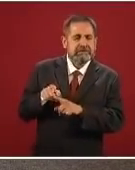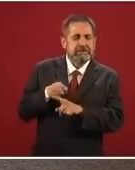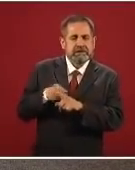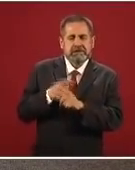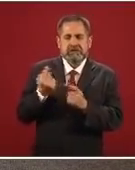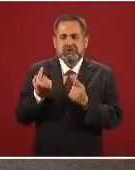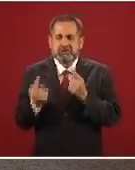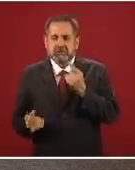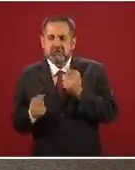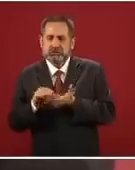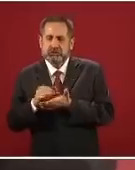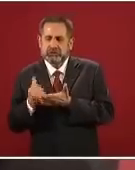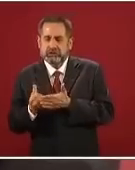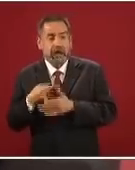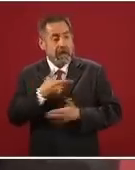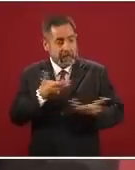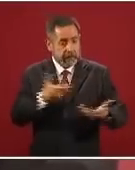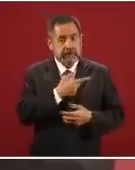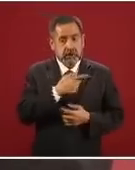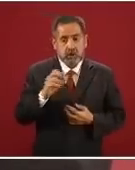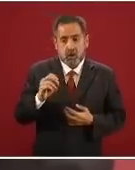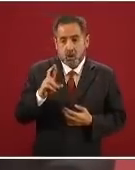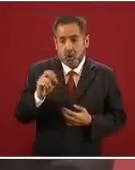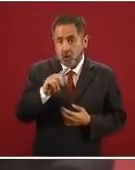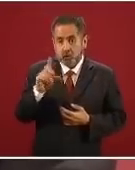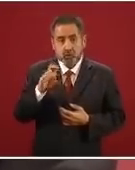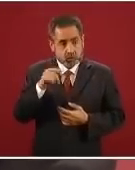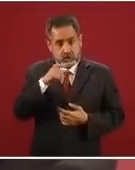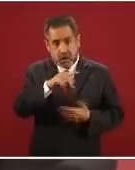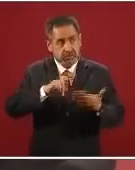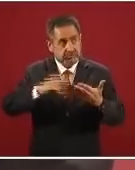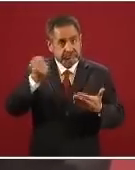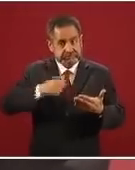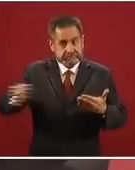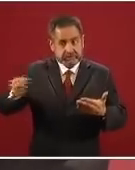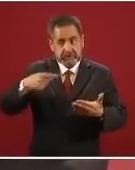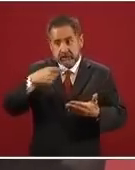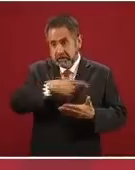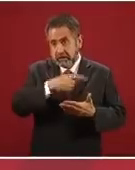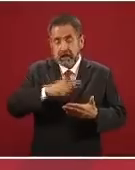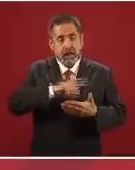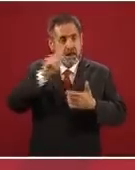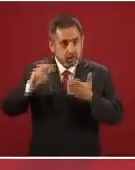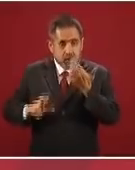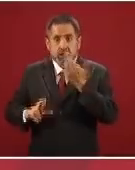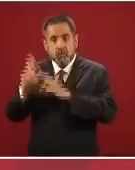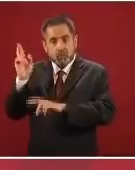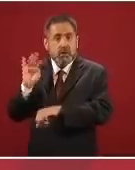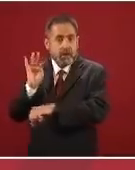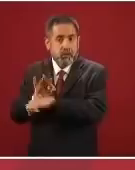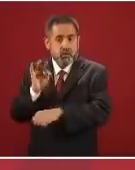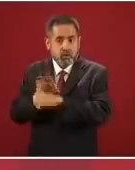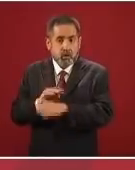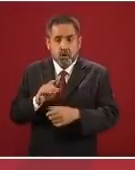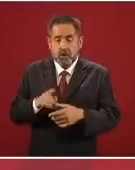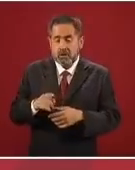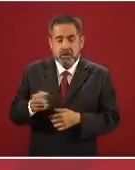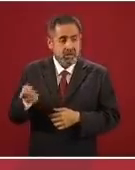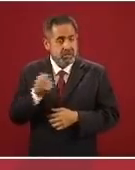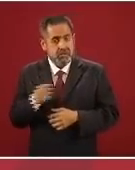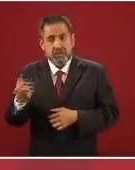Eso era Orozco, el gran muralista, después revolucionario,